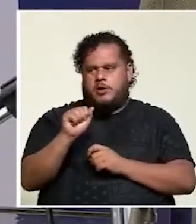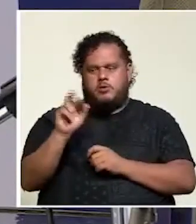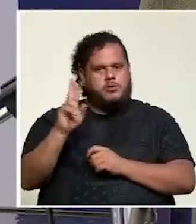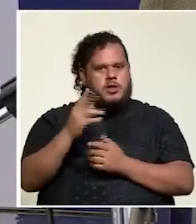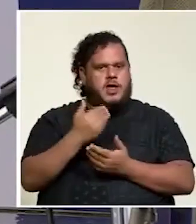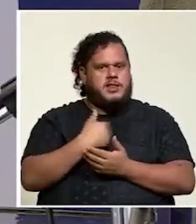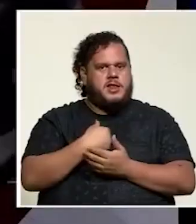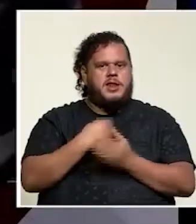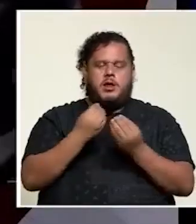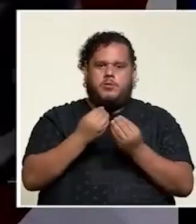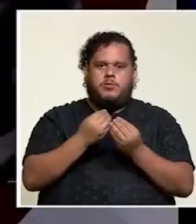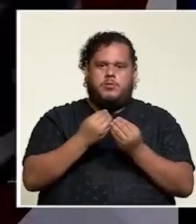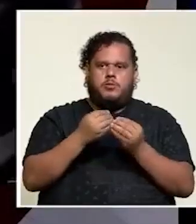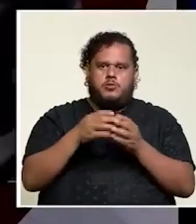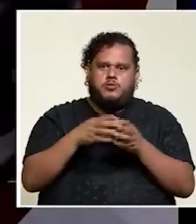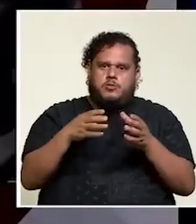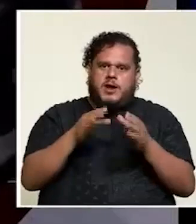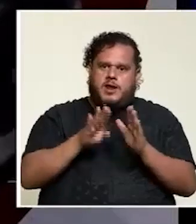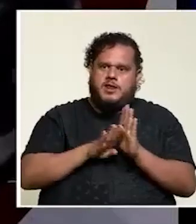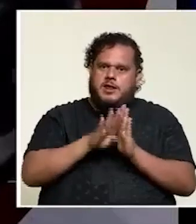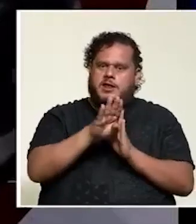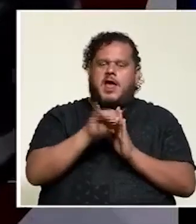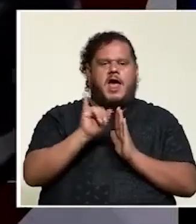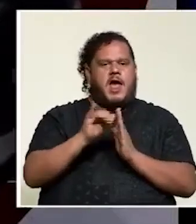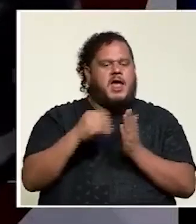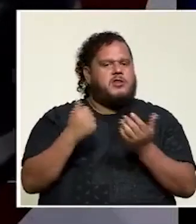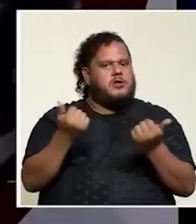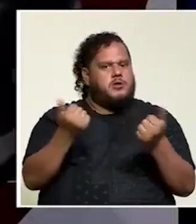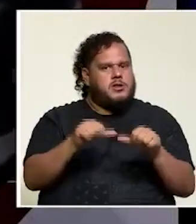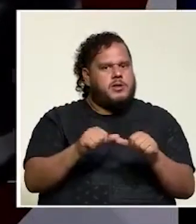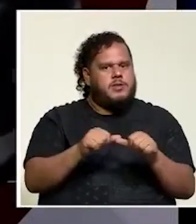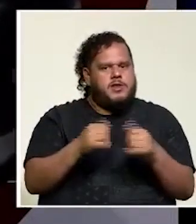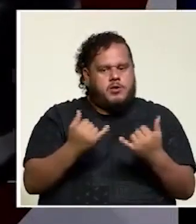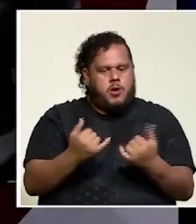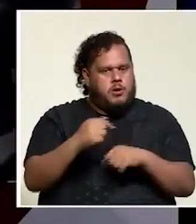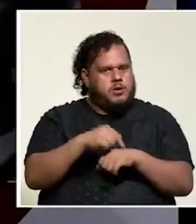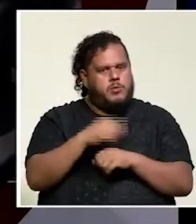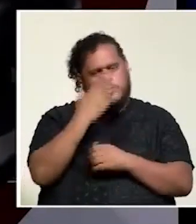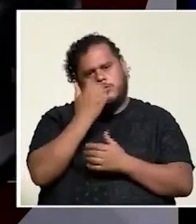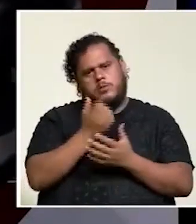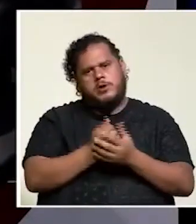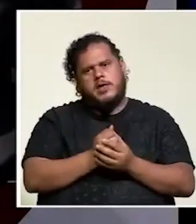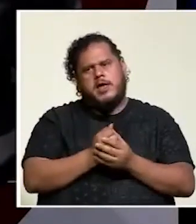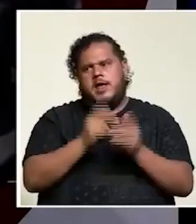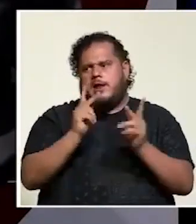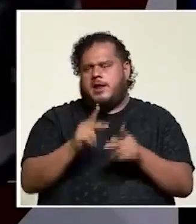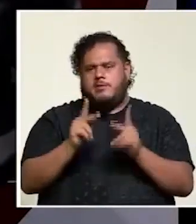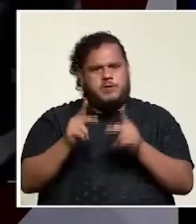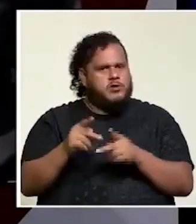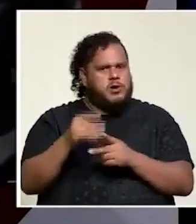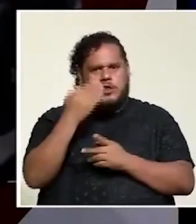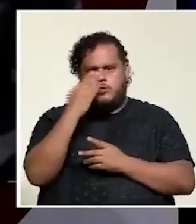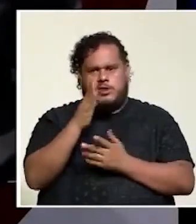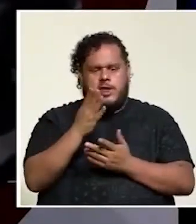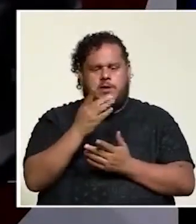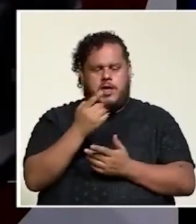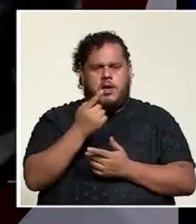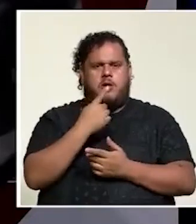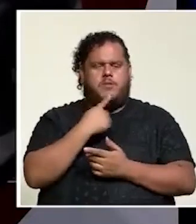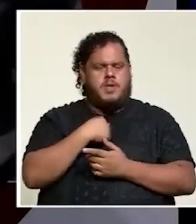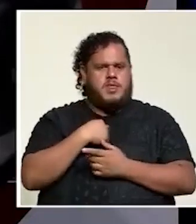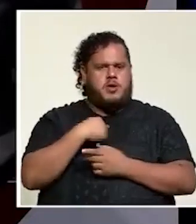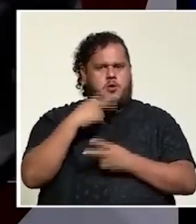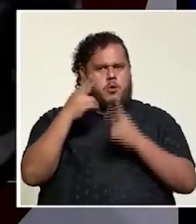tiene mucho margen de crecimiento. A eso es lo que le están apostando en este momento, porque la gente no sabe. Hoy me dijo mi peluquero que